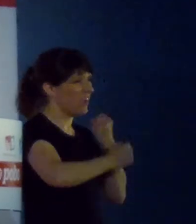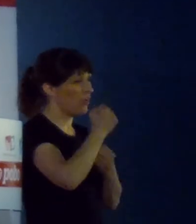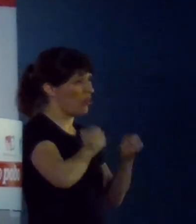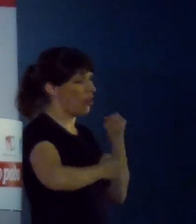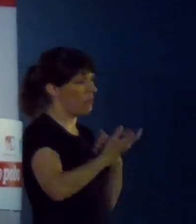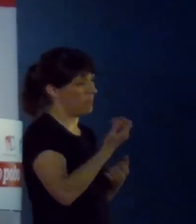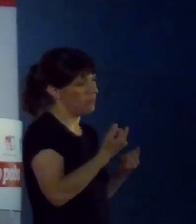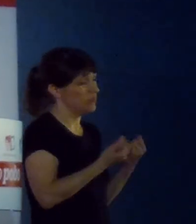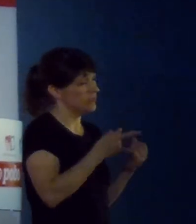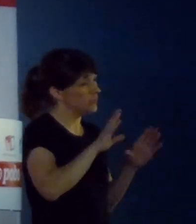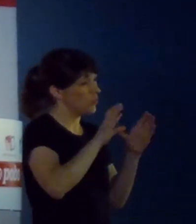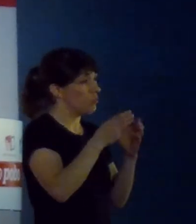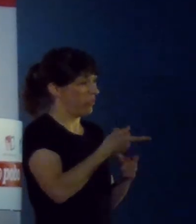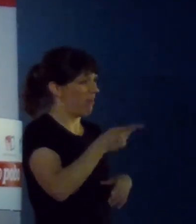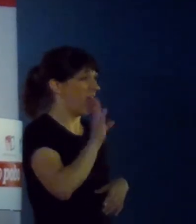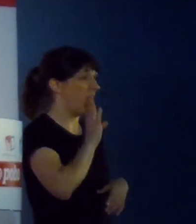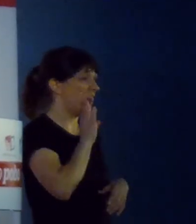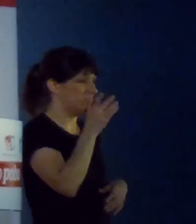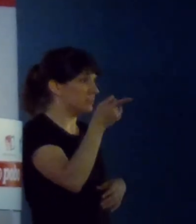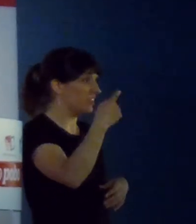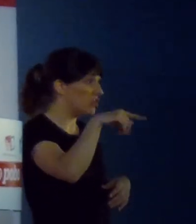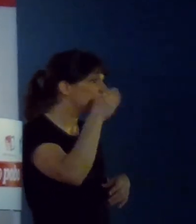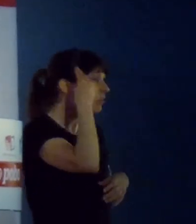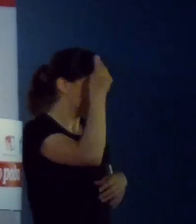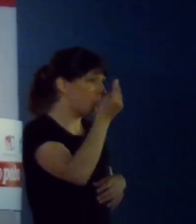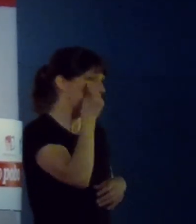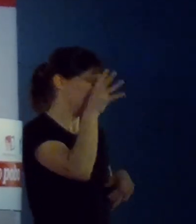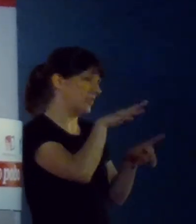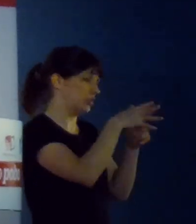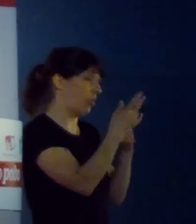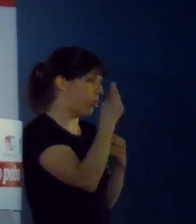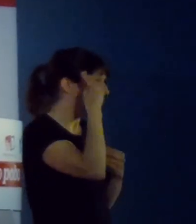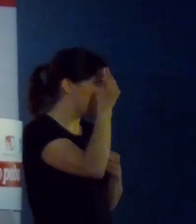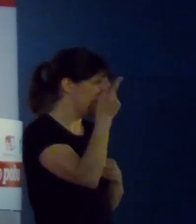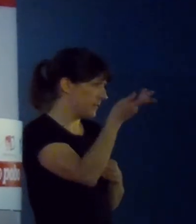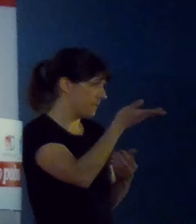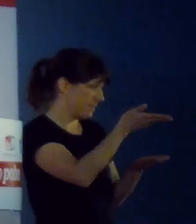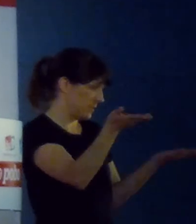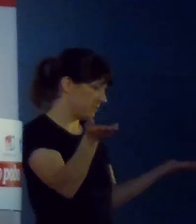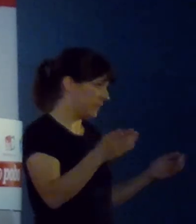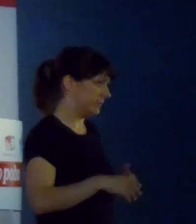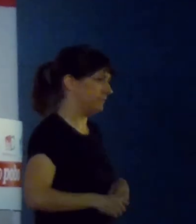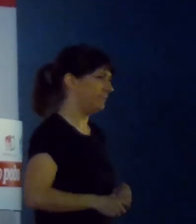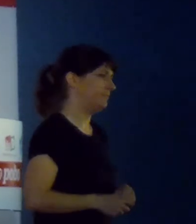e compañía deste comiño de eficiencia mental que era xa vivendo.